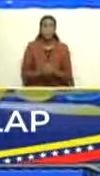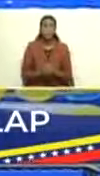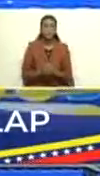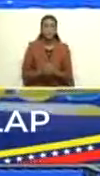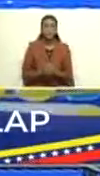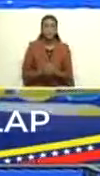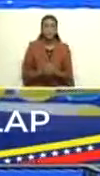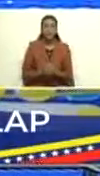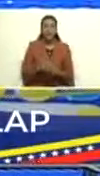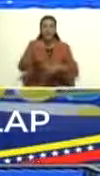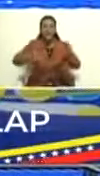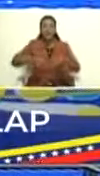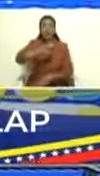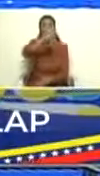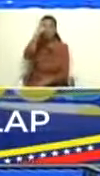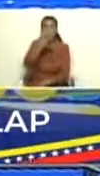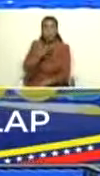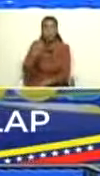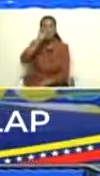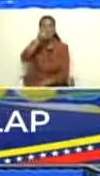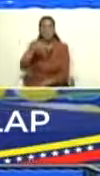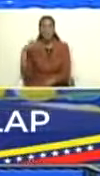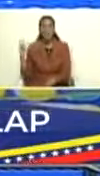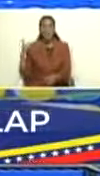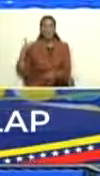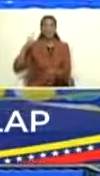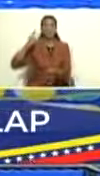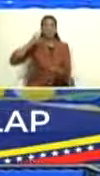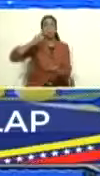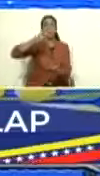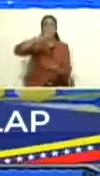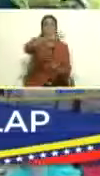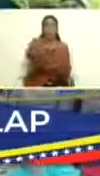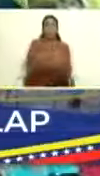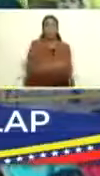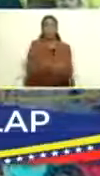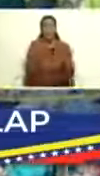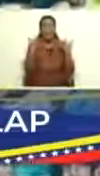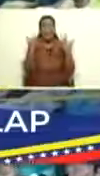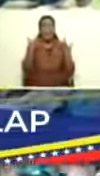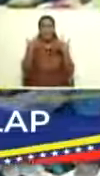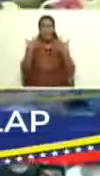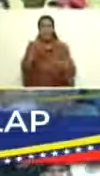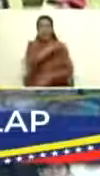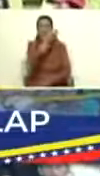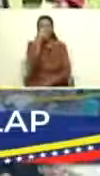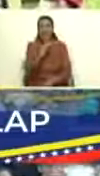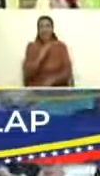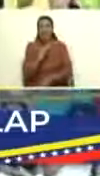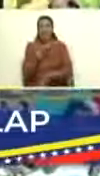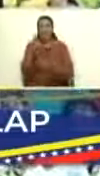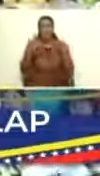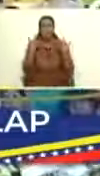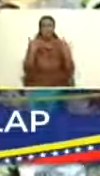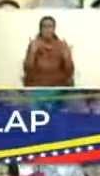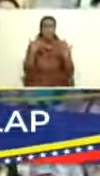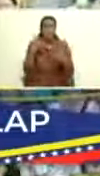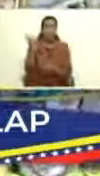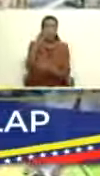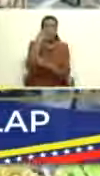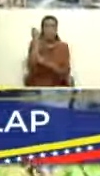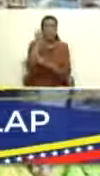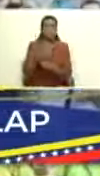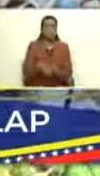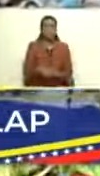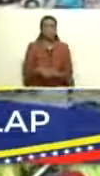A la gente del Zulia que se vino del calor sabroso del Zulia al calor sabroso de San Juan de los